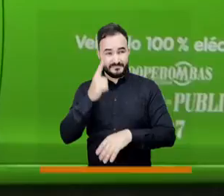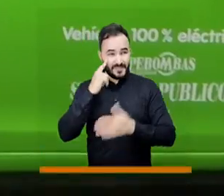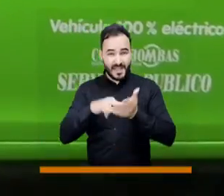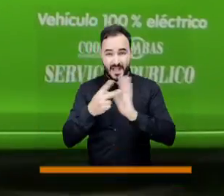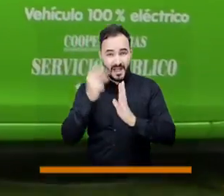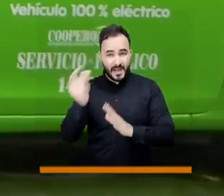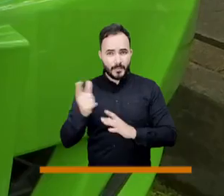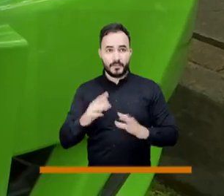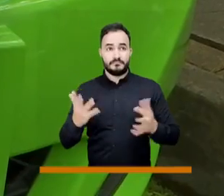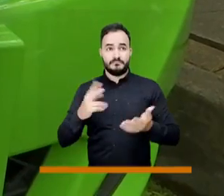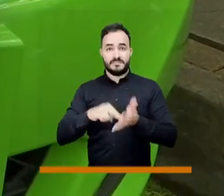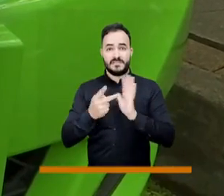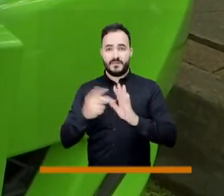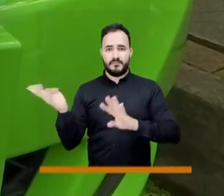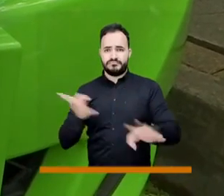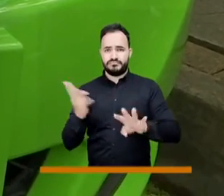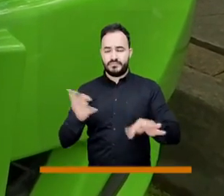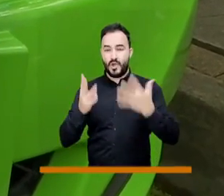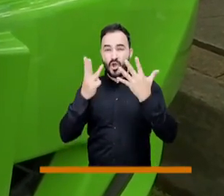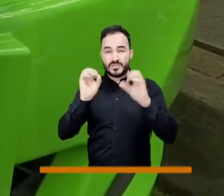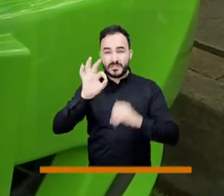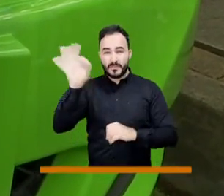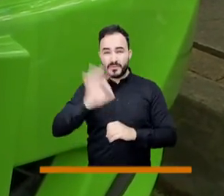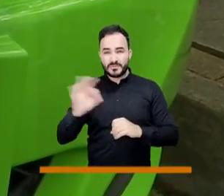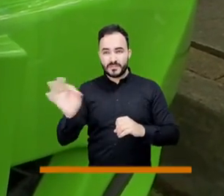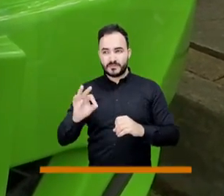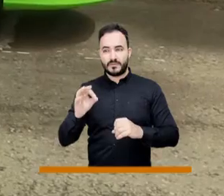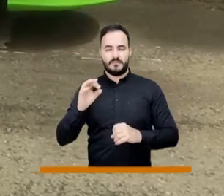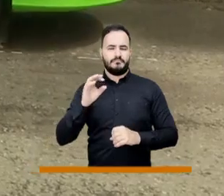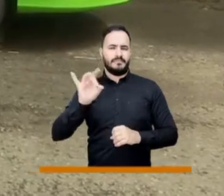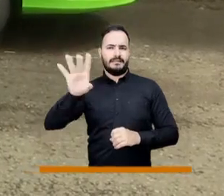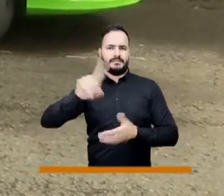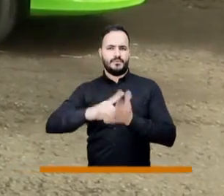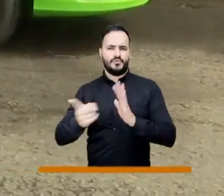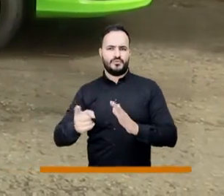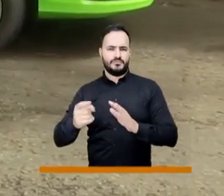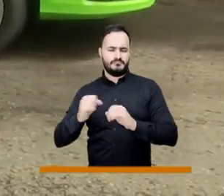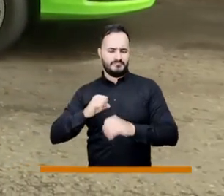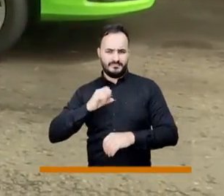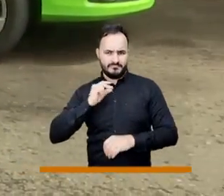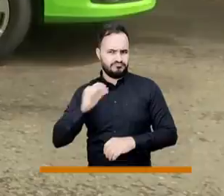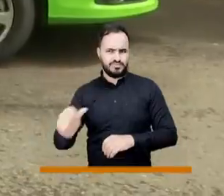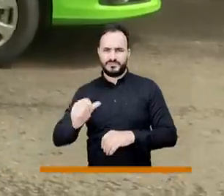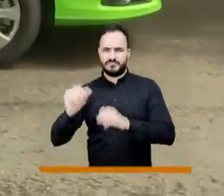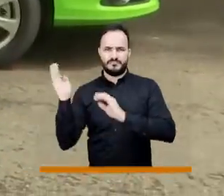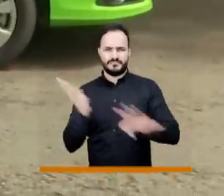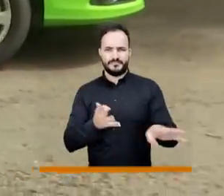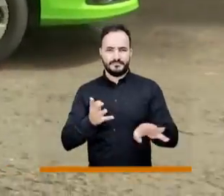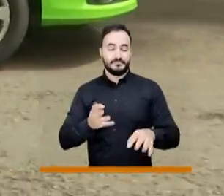rápida es que tú llegas y en 15 minutos tienes el 80% de la carga del vehículo. Entonces,